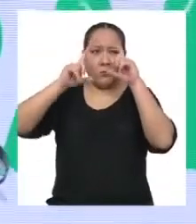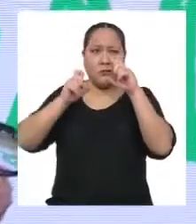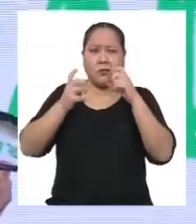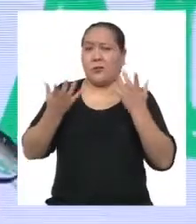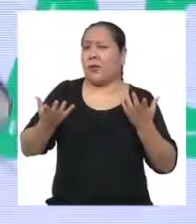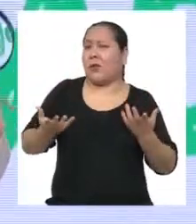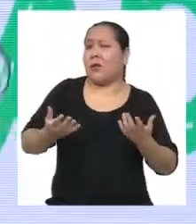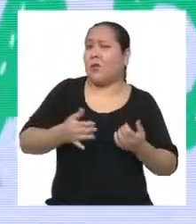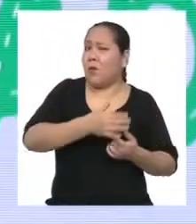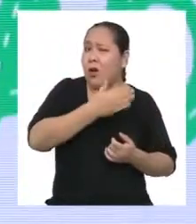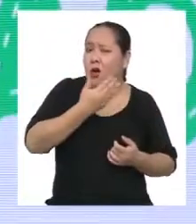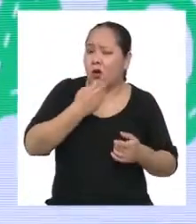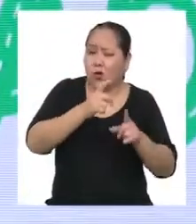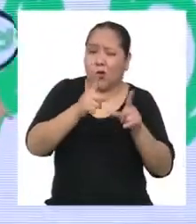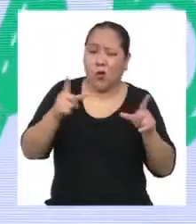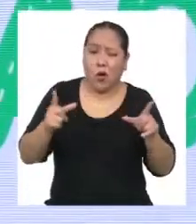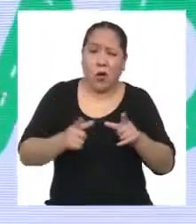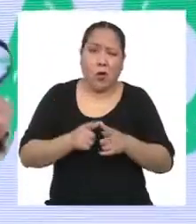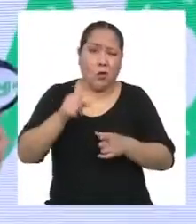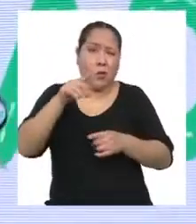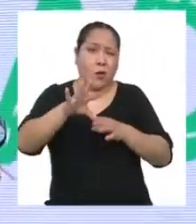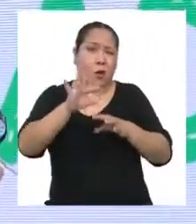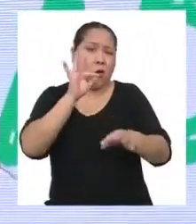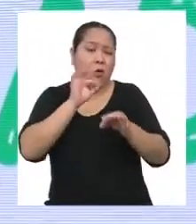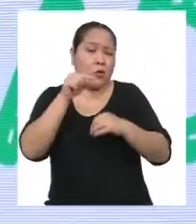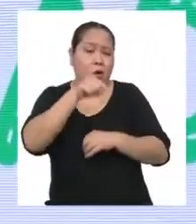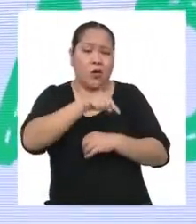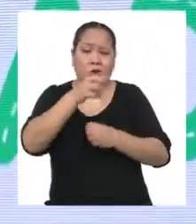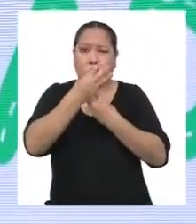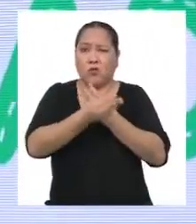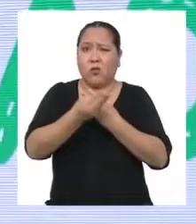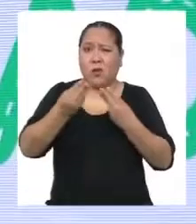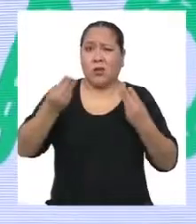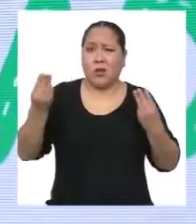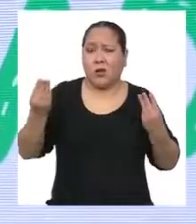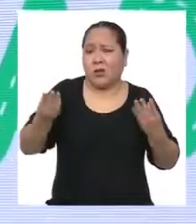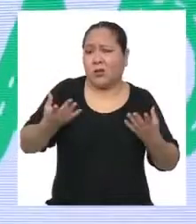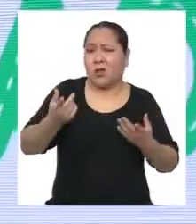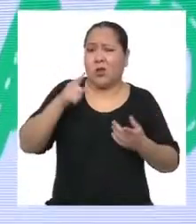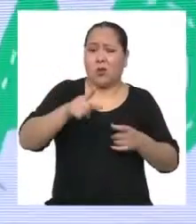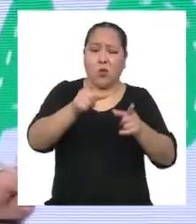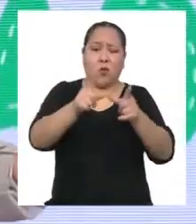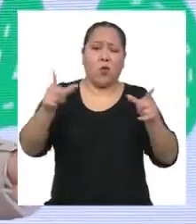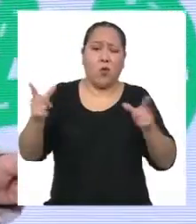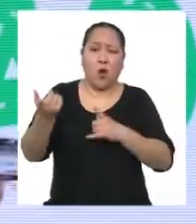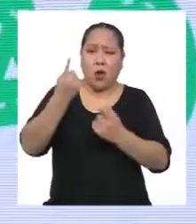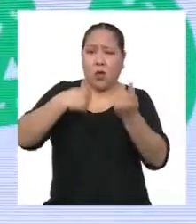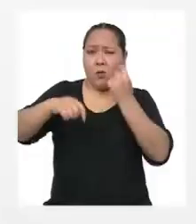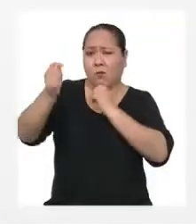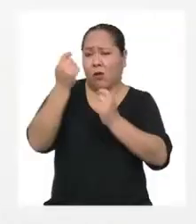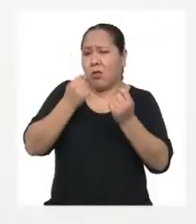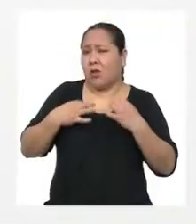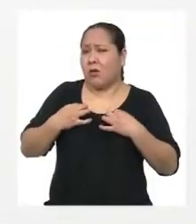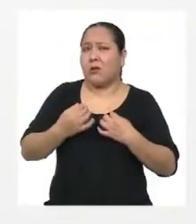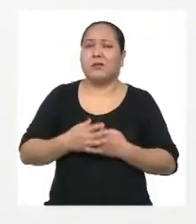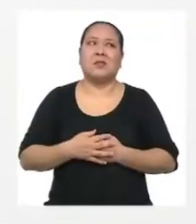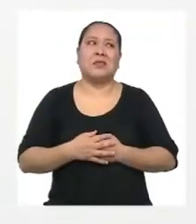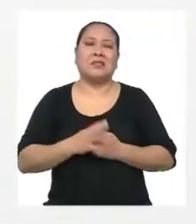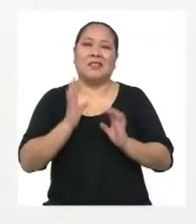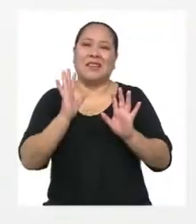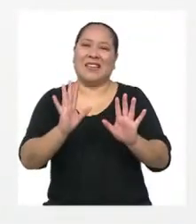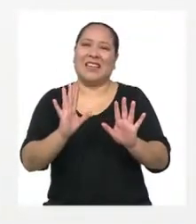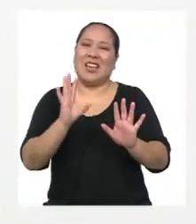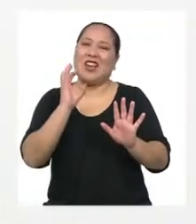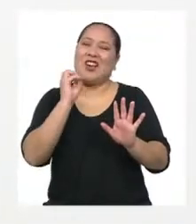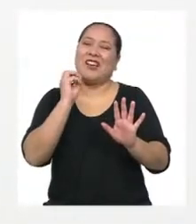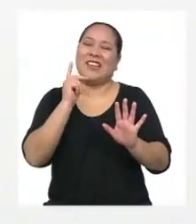¿Y qué mejor lugar para hallar todos estos elementos que en un bazar o en un centro comercial? Ok, ya